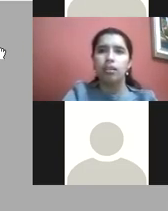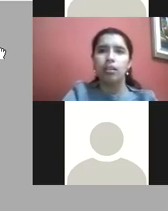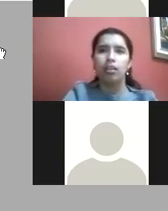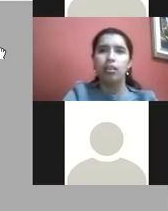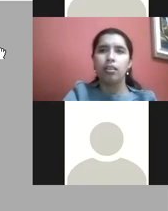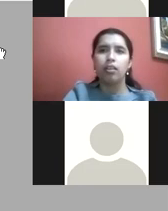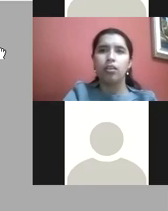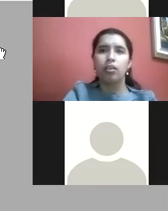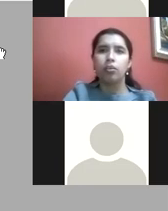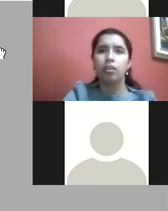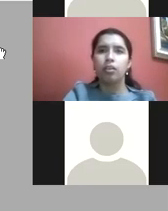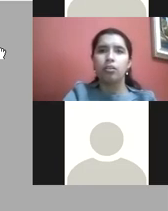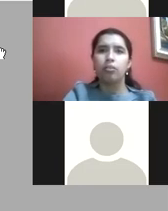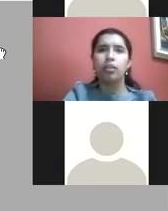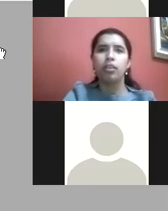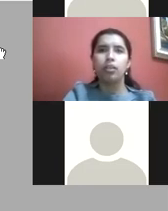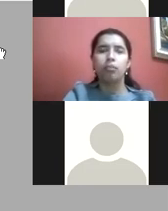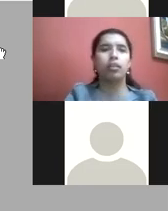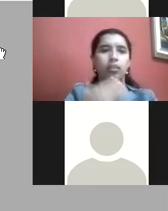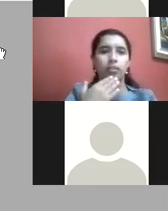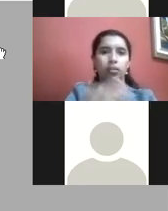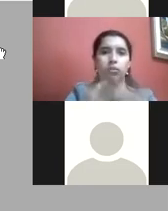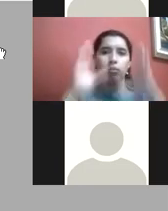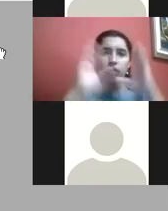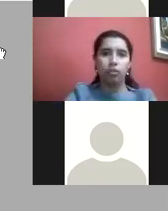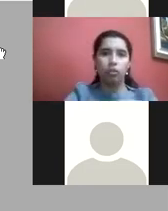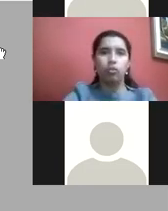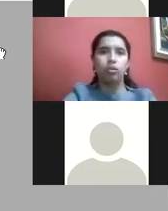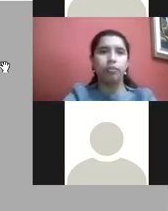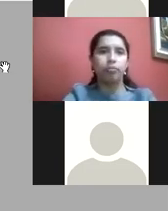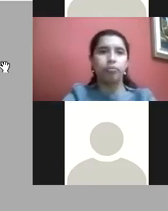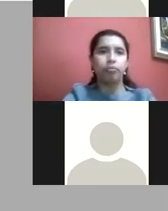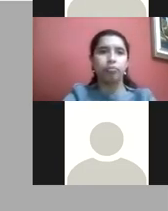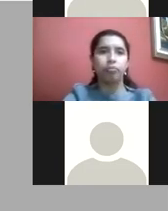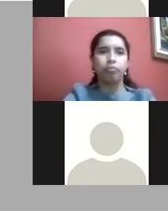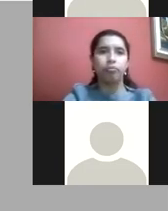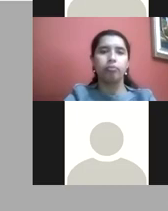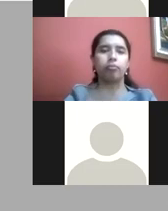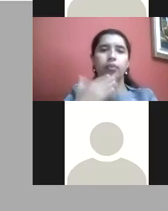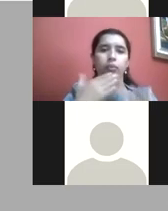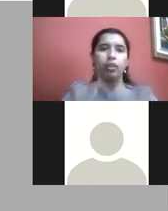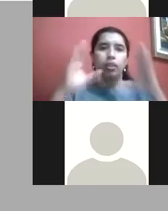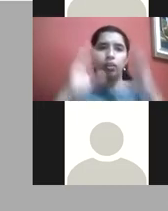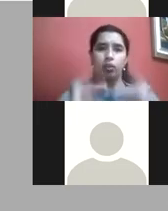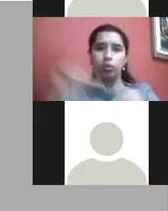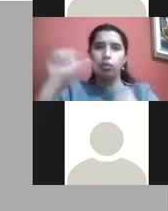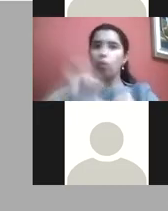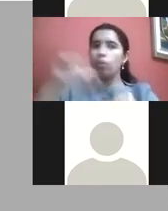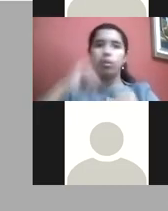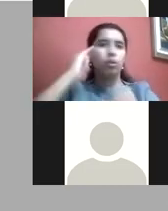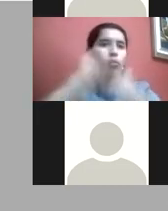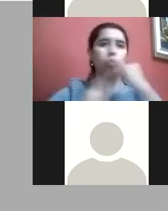el último tema que corresponde a, o que va a entrar, mejor dicho, en la evaluación del próximo lunes.